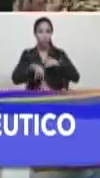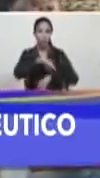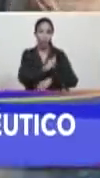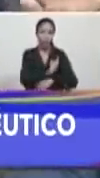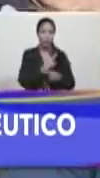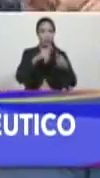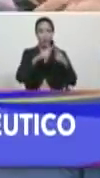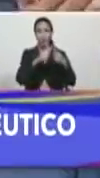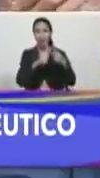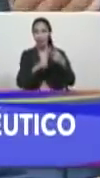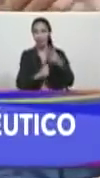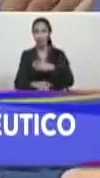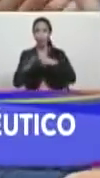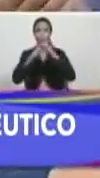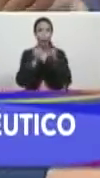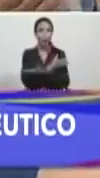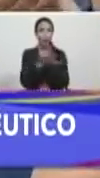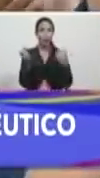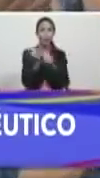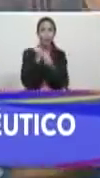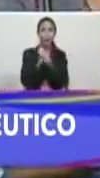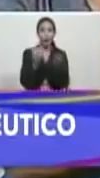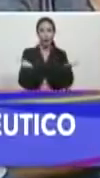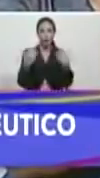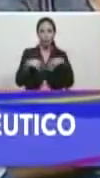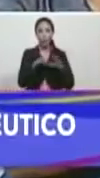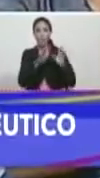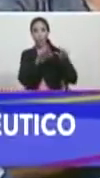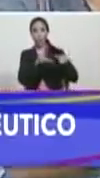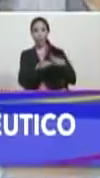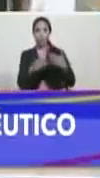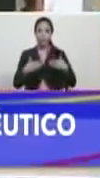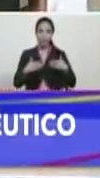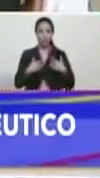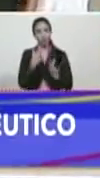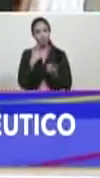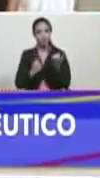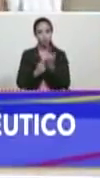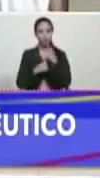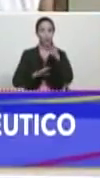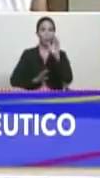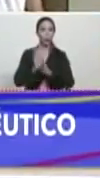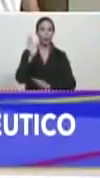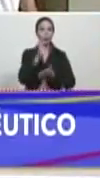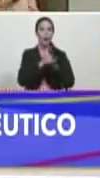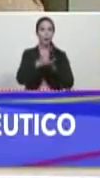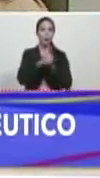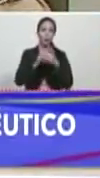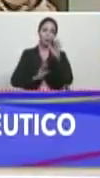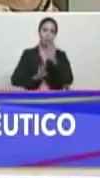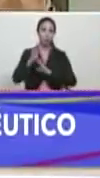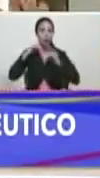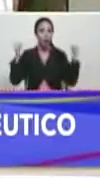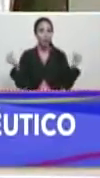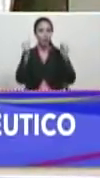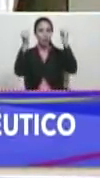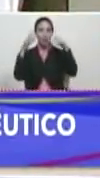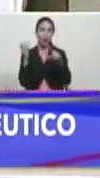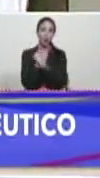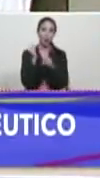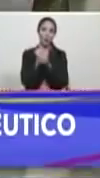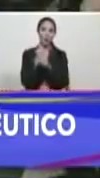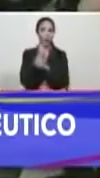universidades, pido el apoyo de la clase obrera para ir hacia un poderoso motor farmacéutico. ¡Que vivan los trabajadores de la